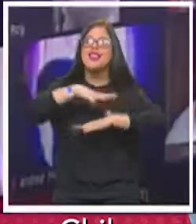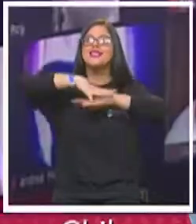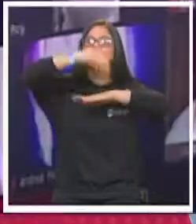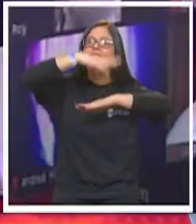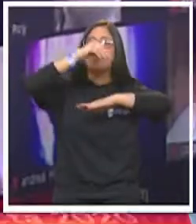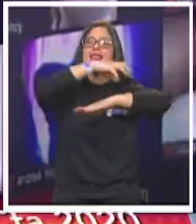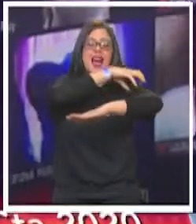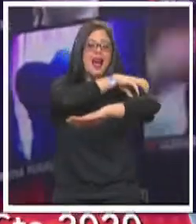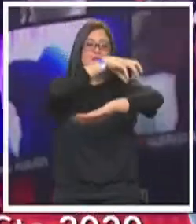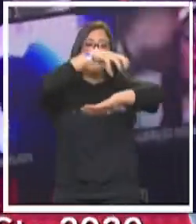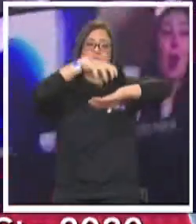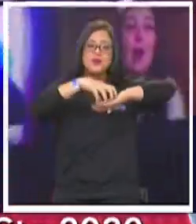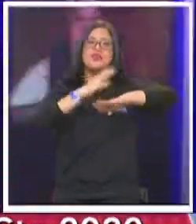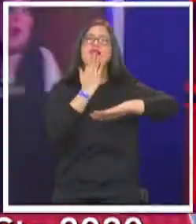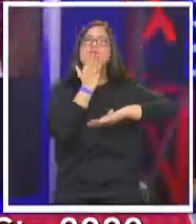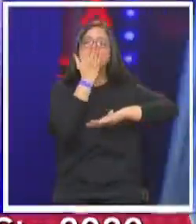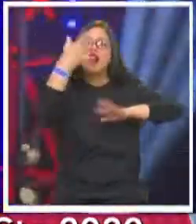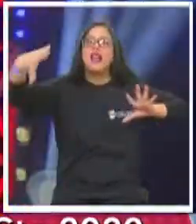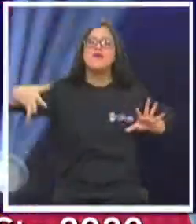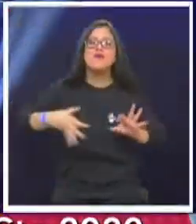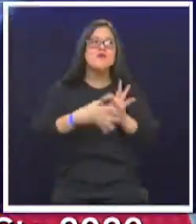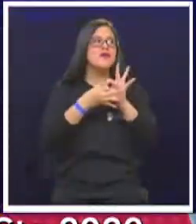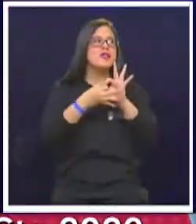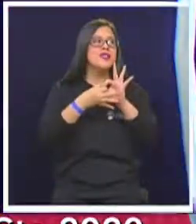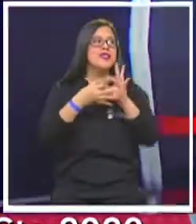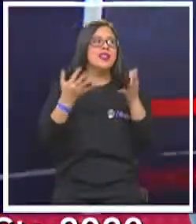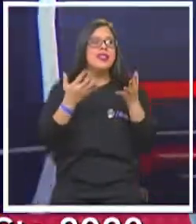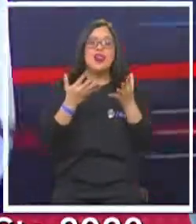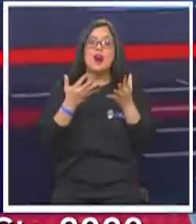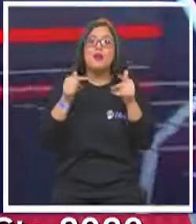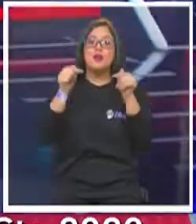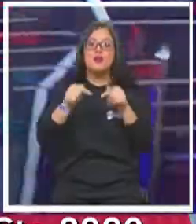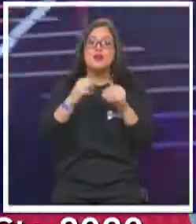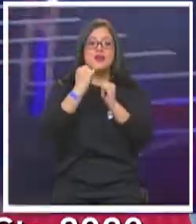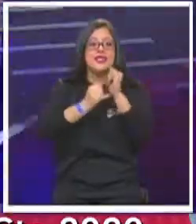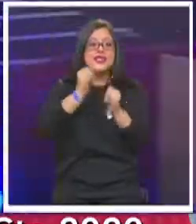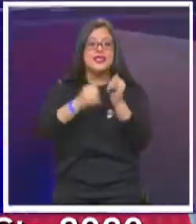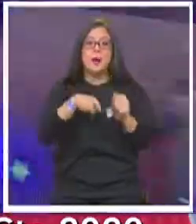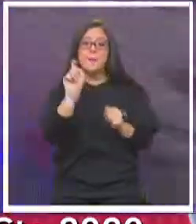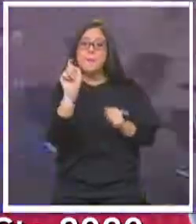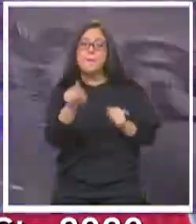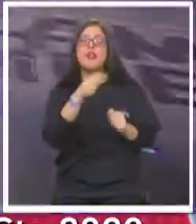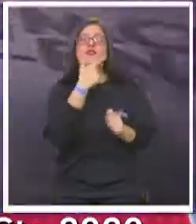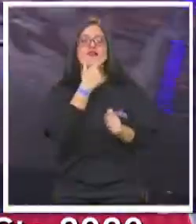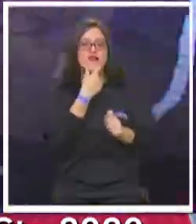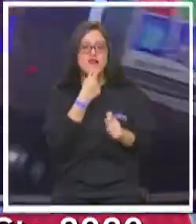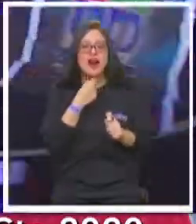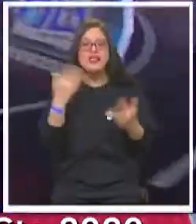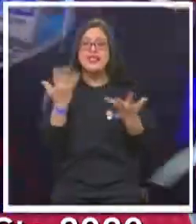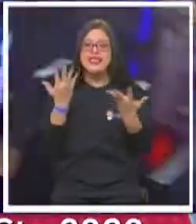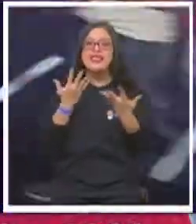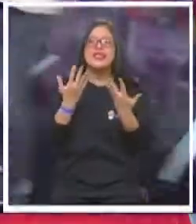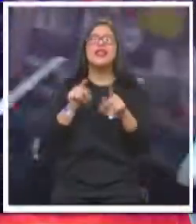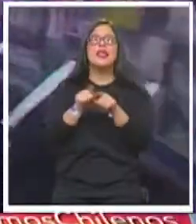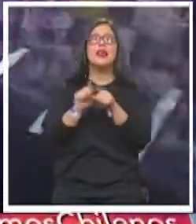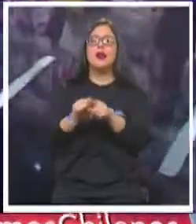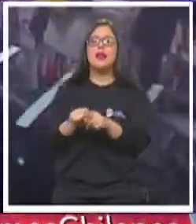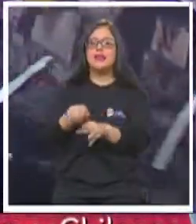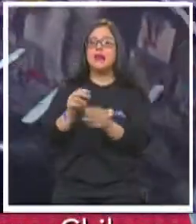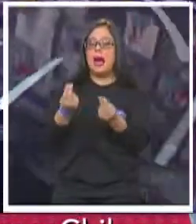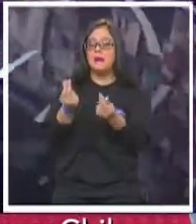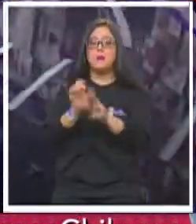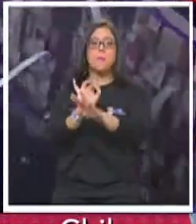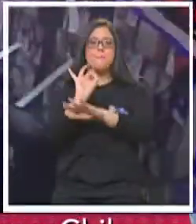a Punta Arenas, conectadísimos a través de nuestra pantalla virtual. Botón digital, muy fácil para hacer la transferencia a la